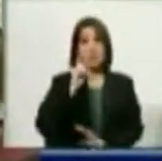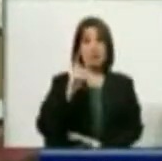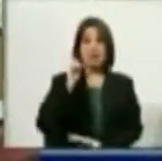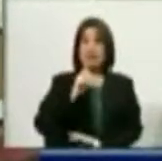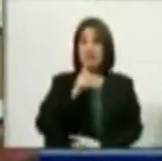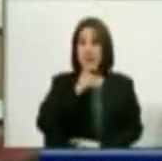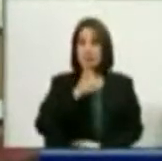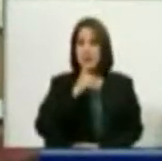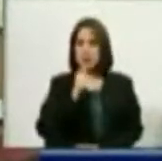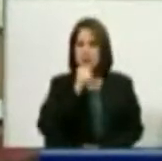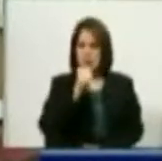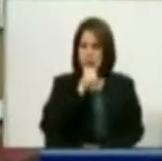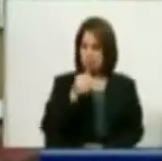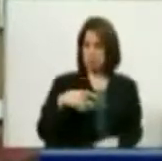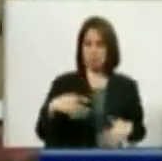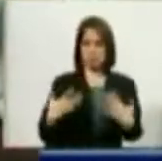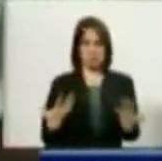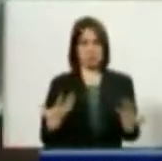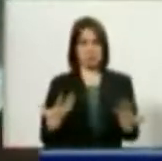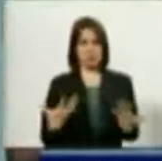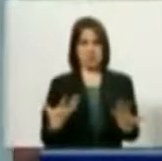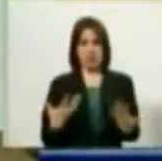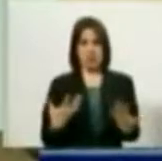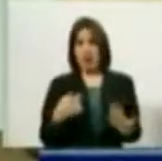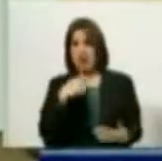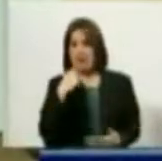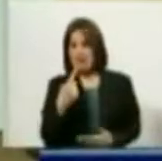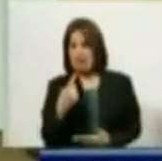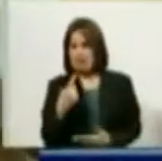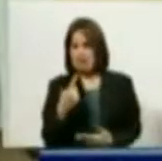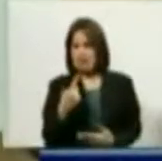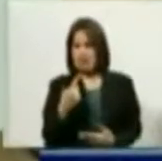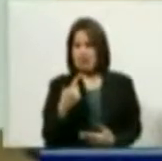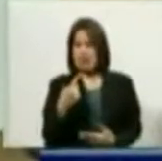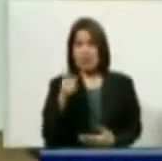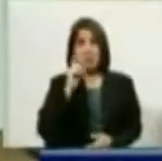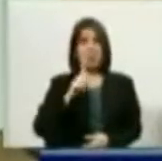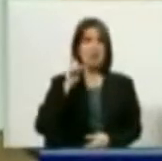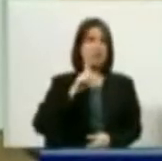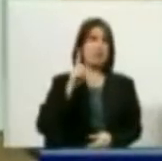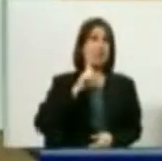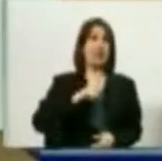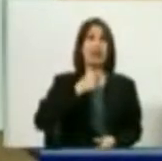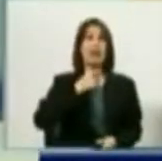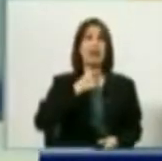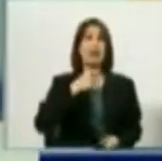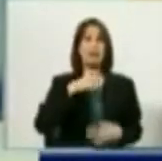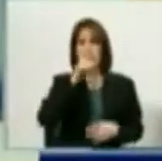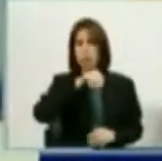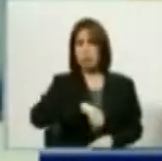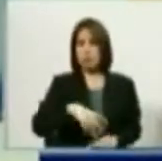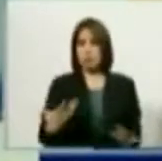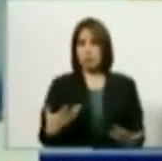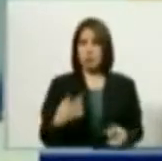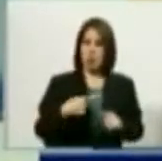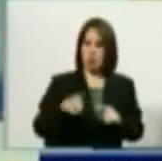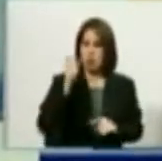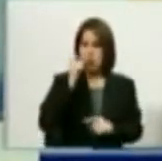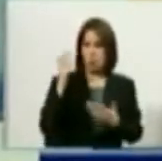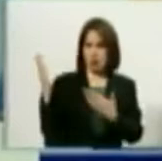encuestas cómo les encanta pagar para que les caigan a Cuba Antonio de